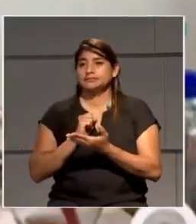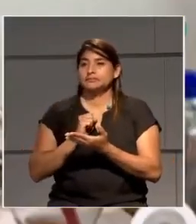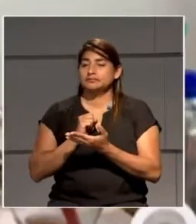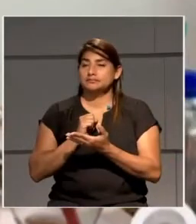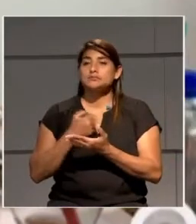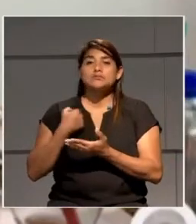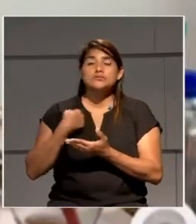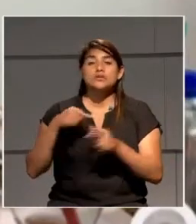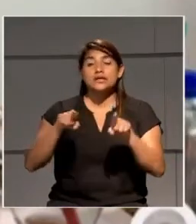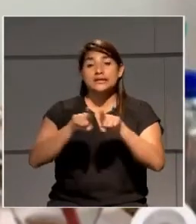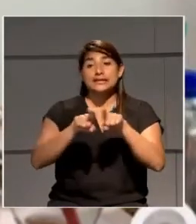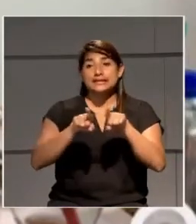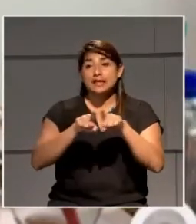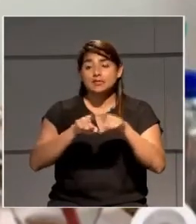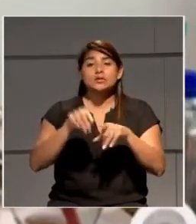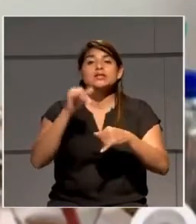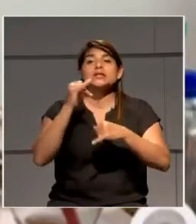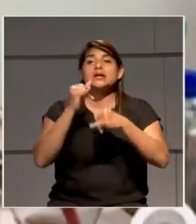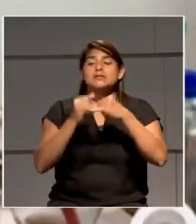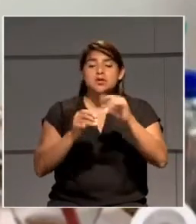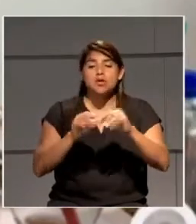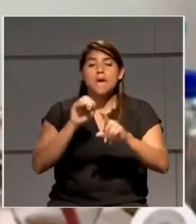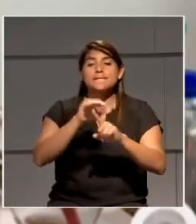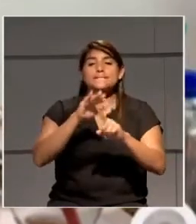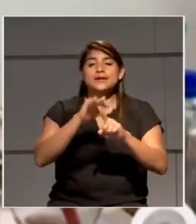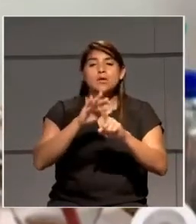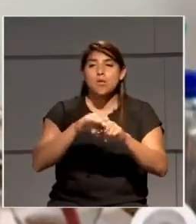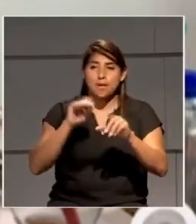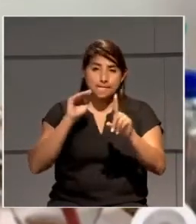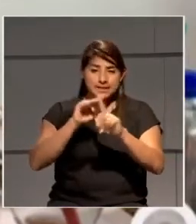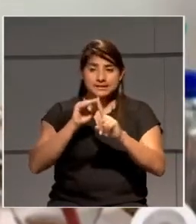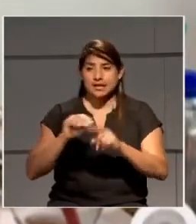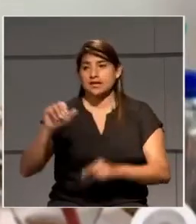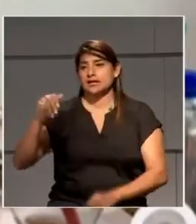Yo aquí estoy también terminando de enviar unas cosas, Plug.